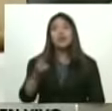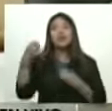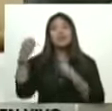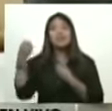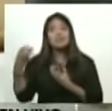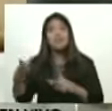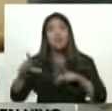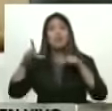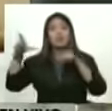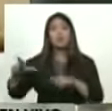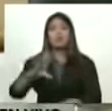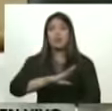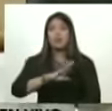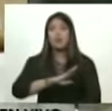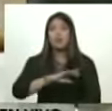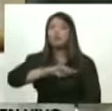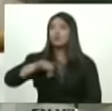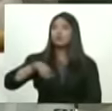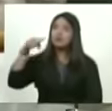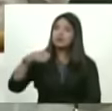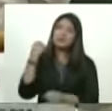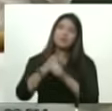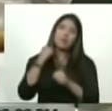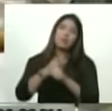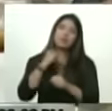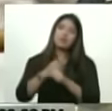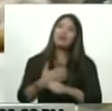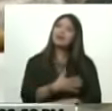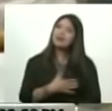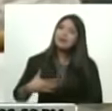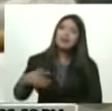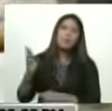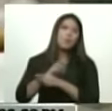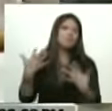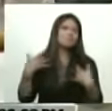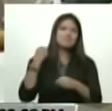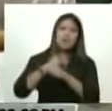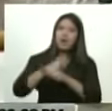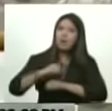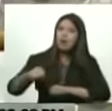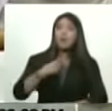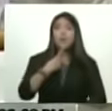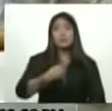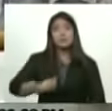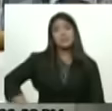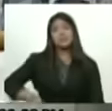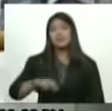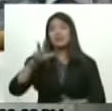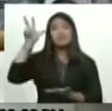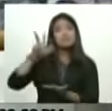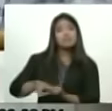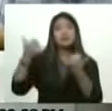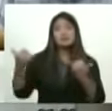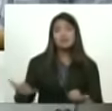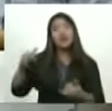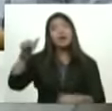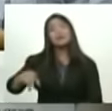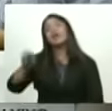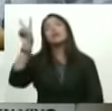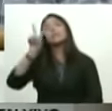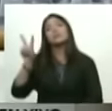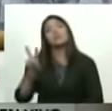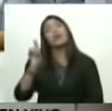los títulos. Es decir, estamos trabajando y eso es lo que queremos, ejecución. Y como dice el presidente, ejecútese. Y en 3M de Venezuela estamos